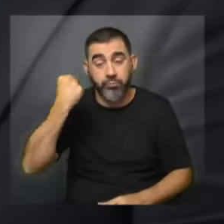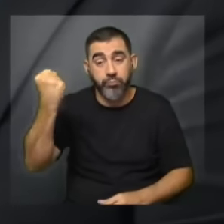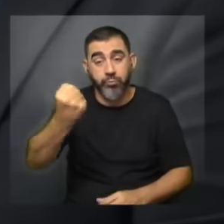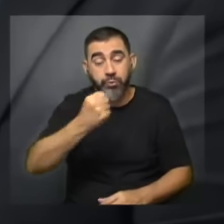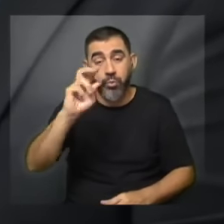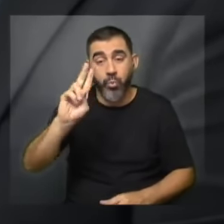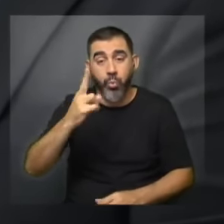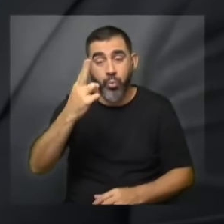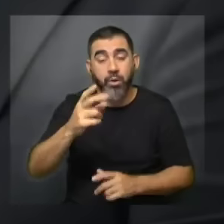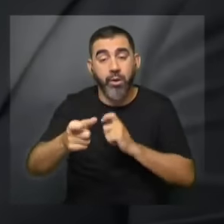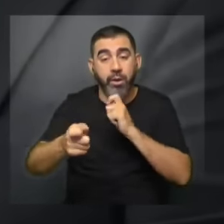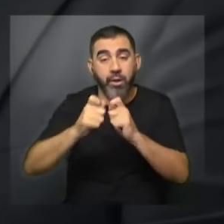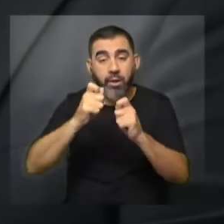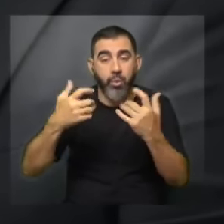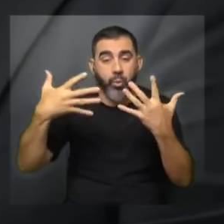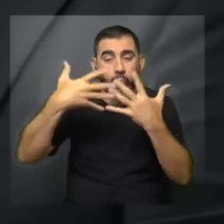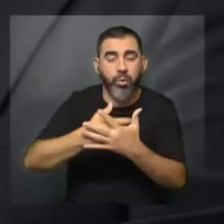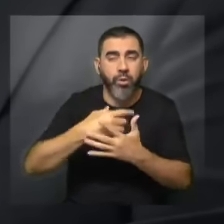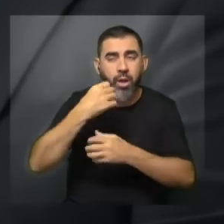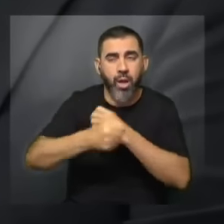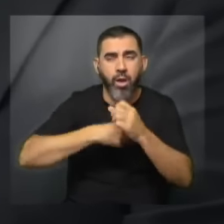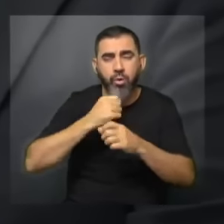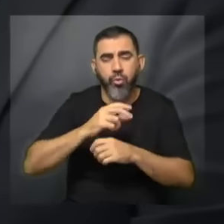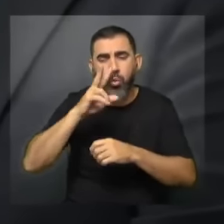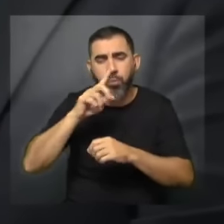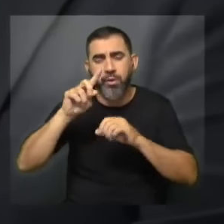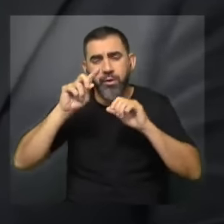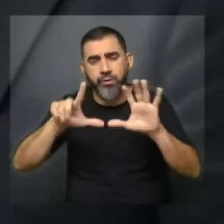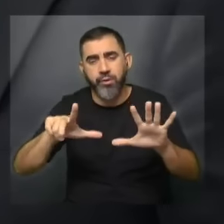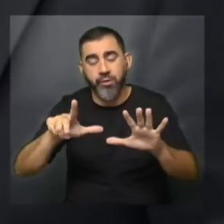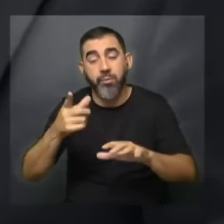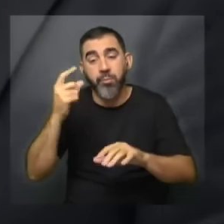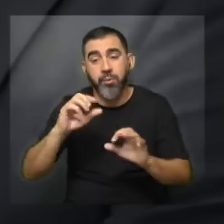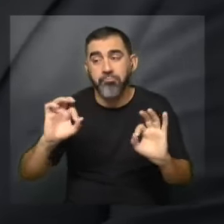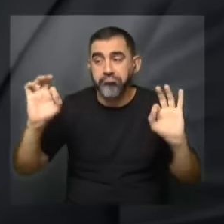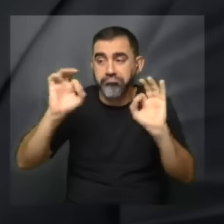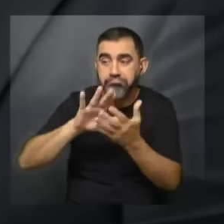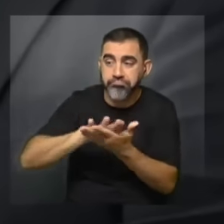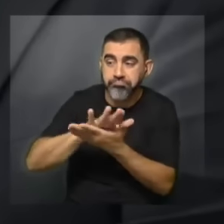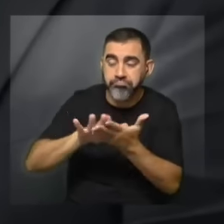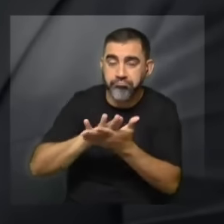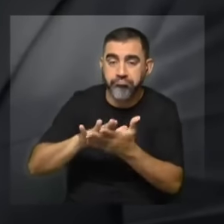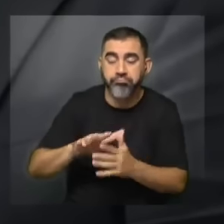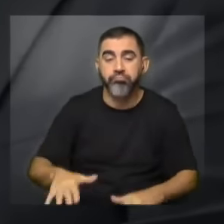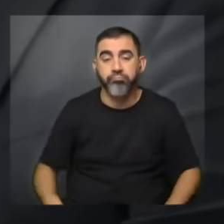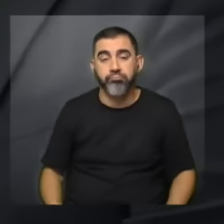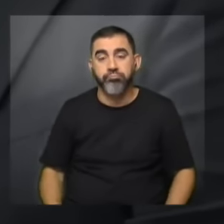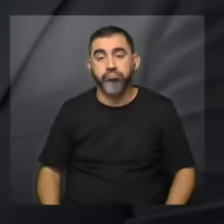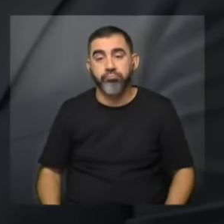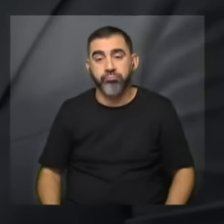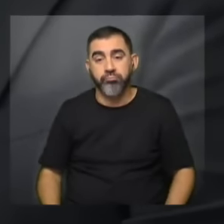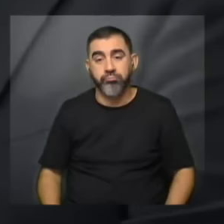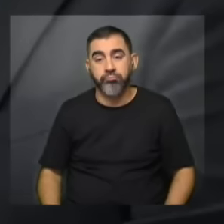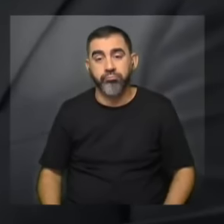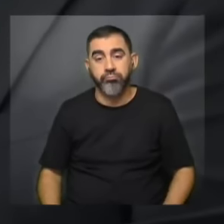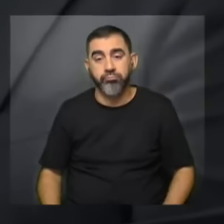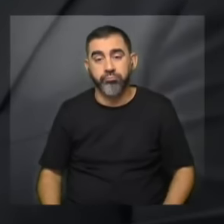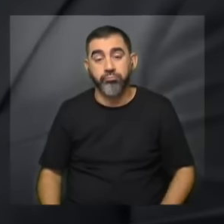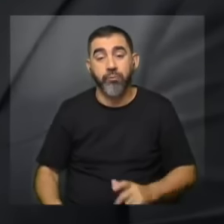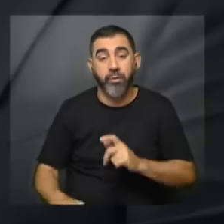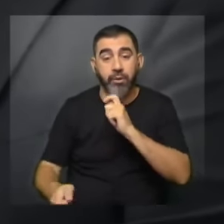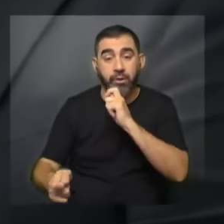Uruguay tiene una encuesta de victimización hecha en el año 2017 pero luego no se no se han hecho encuestas de victimización entonces eh Y estas